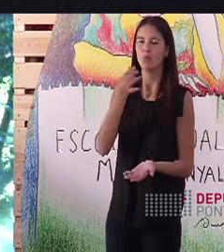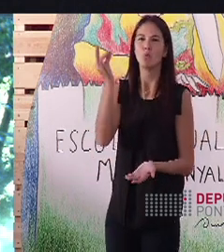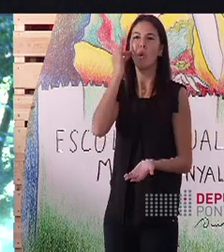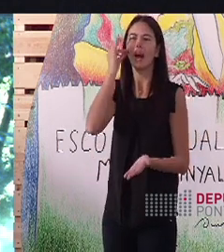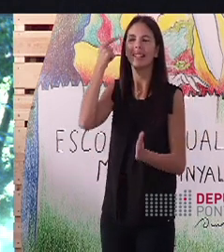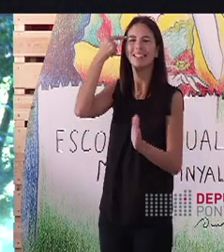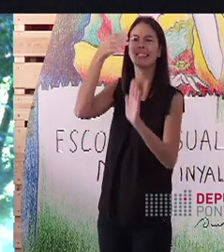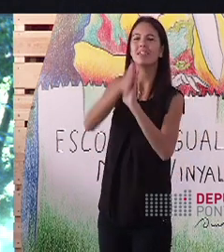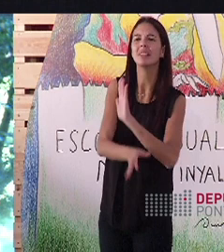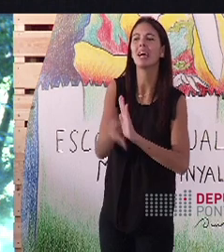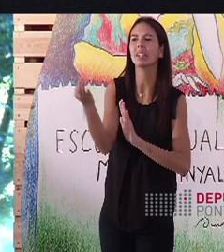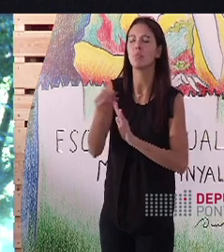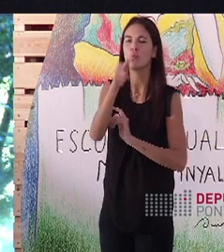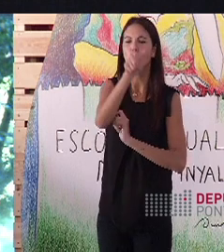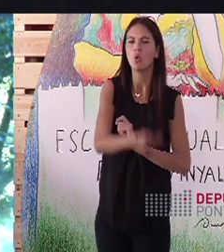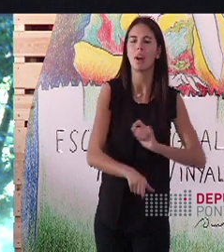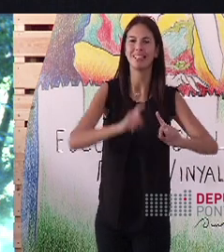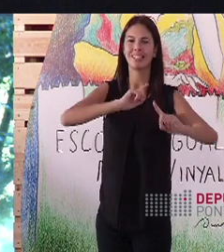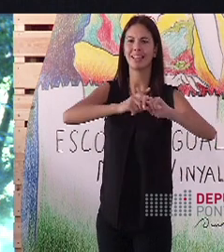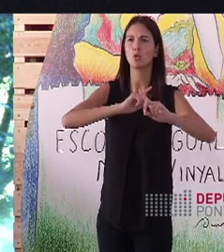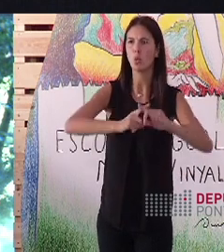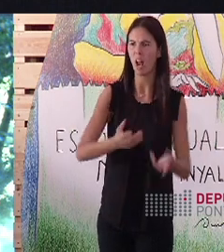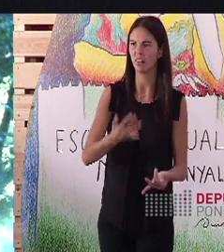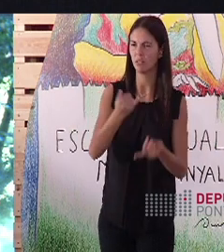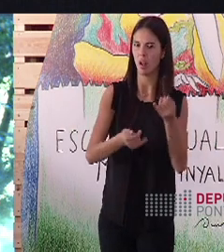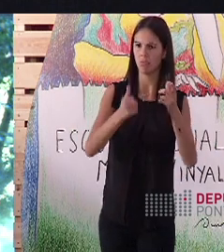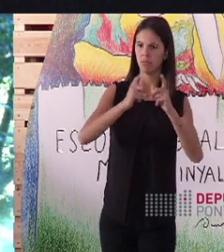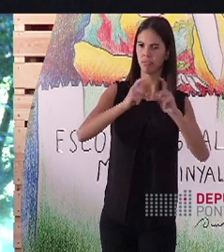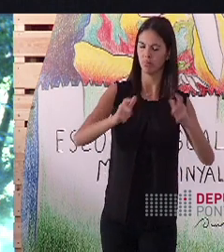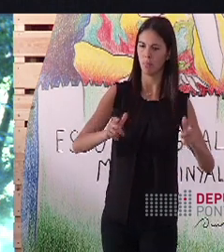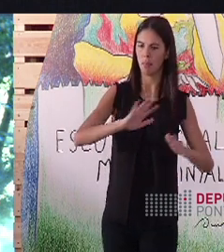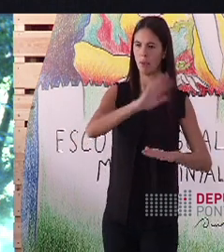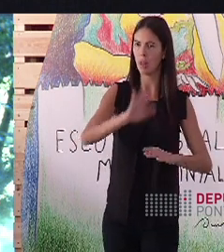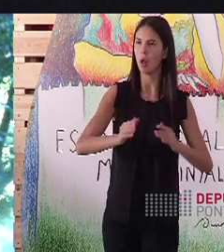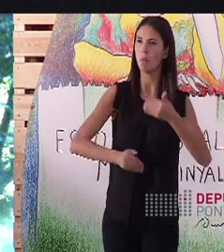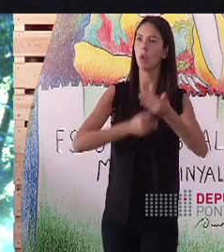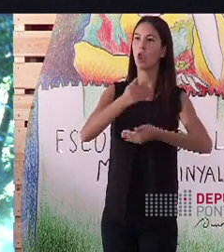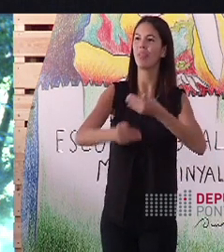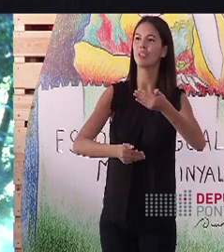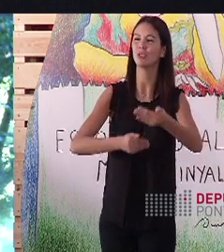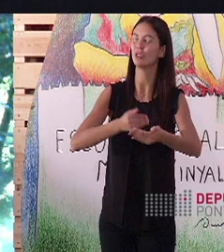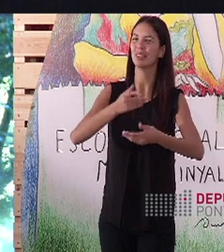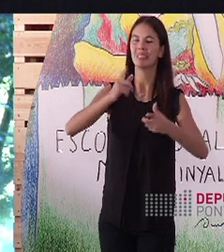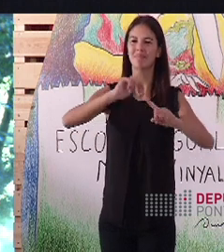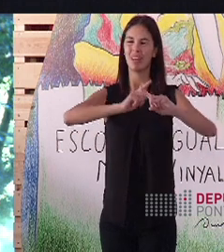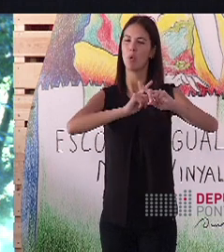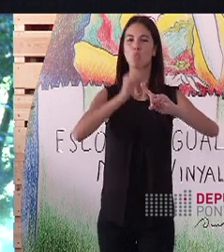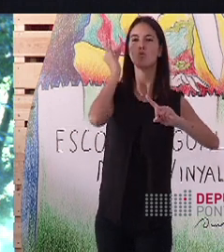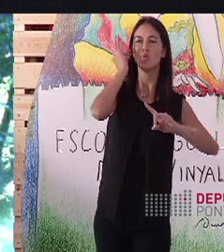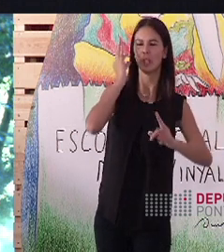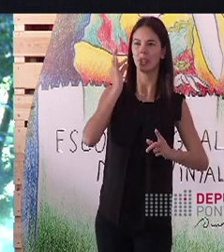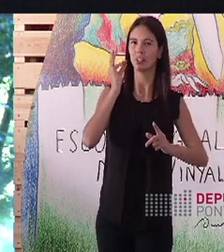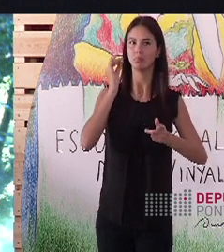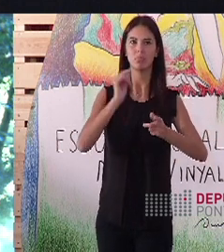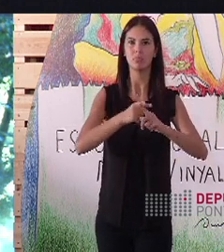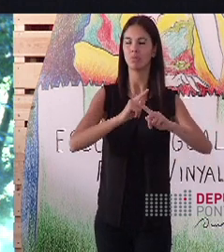las mujeres como seres sexuales no hace más que crecer. Es decir, los procesos de sexualización de las mujeres